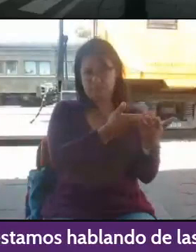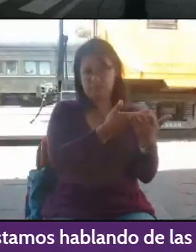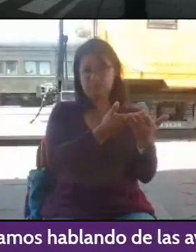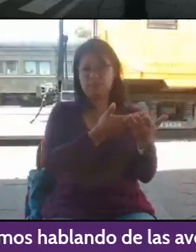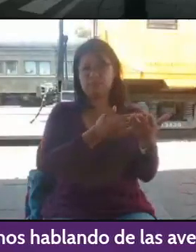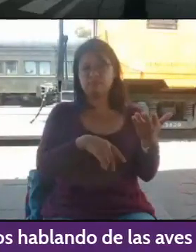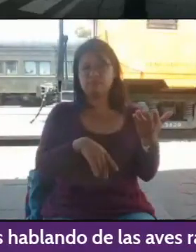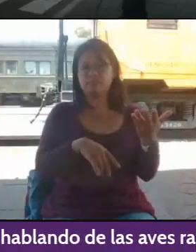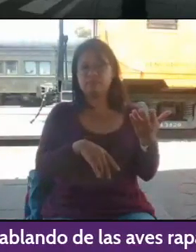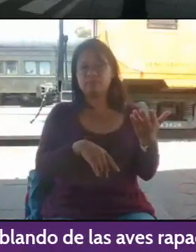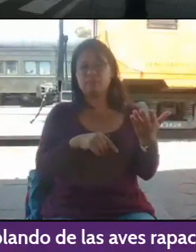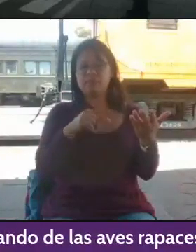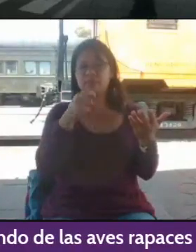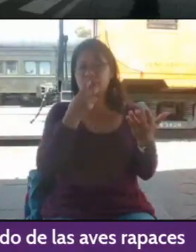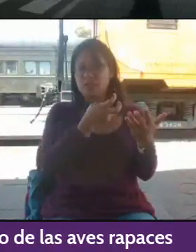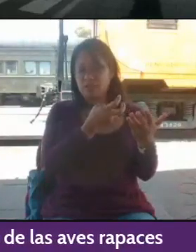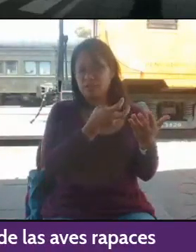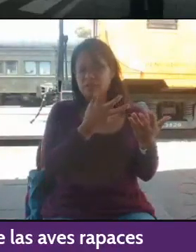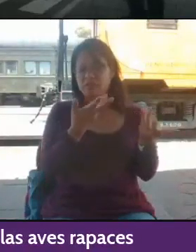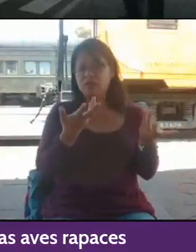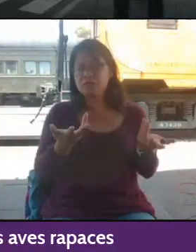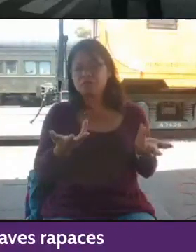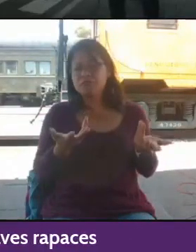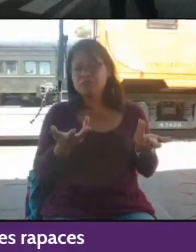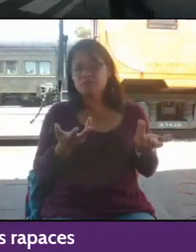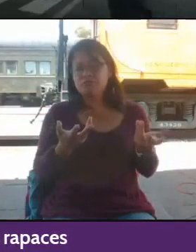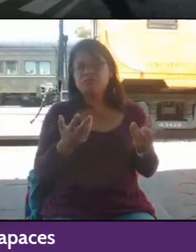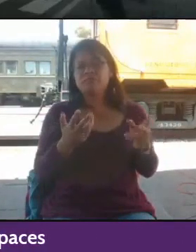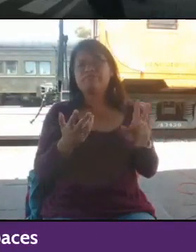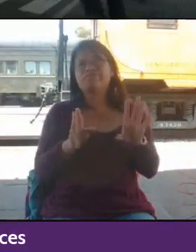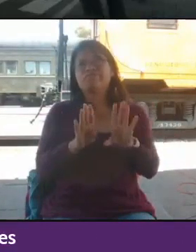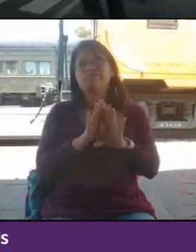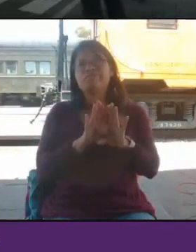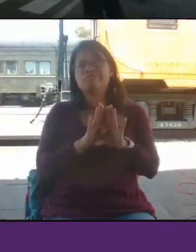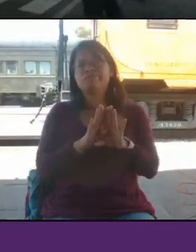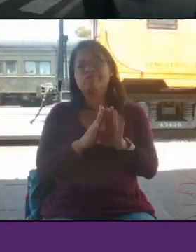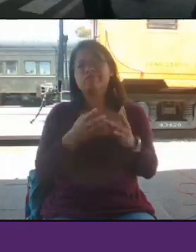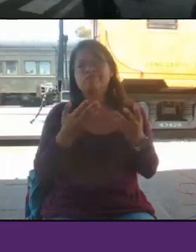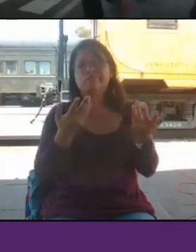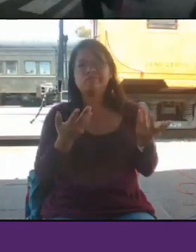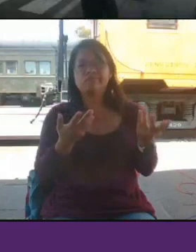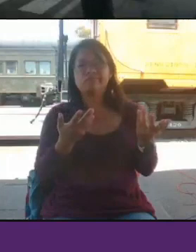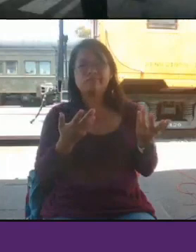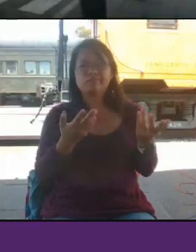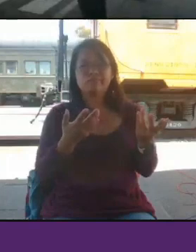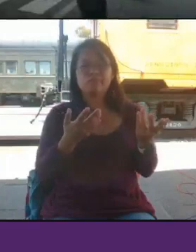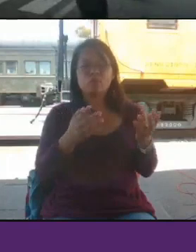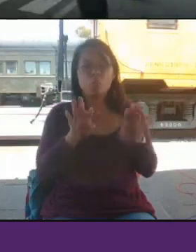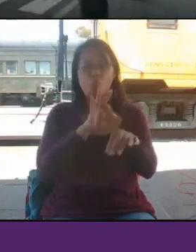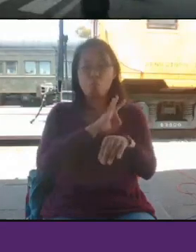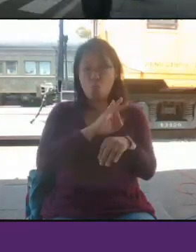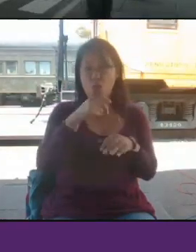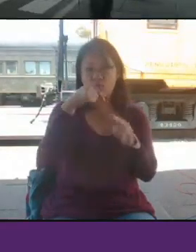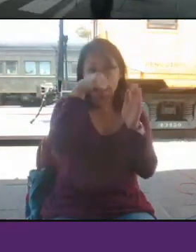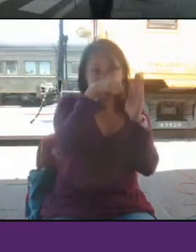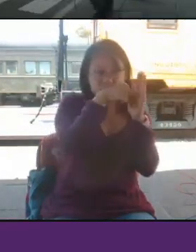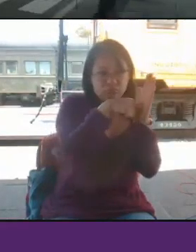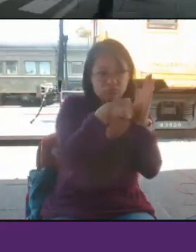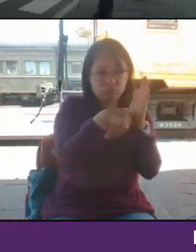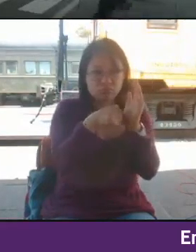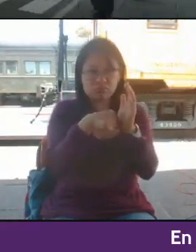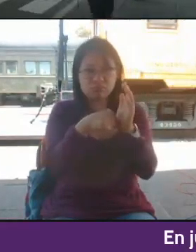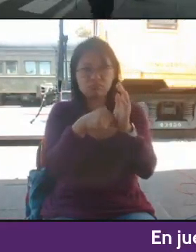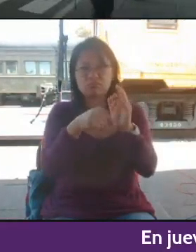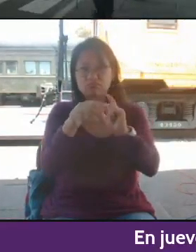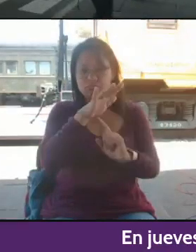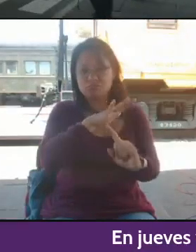Ya. Las rapaces diurnas no son tan buenas para pasar desapercibidas en el entorno. A final de